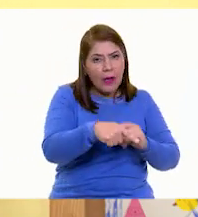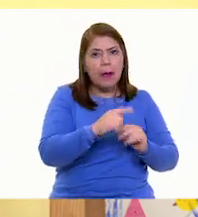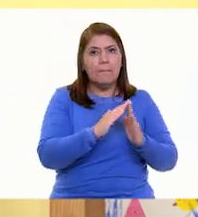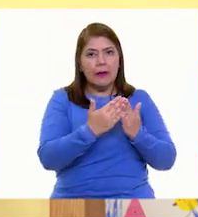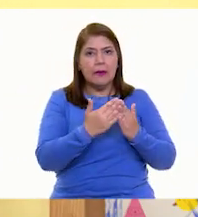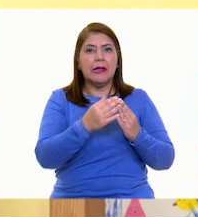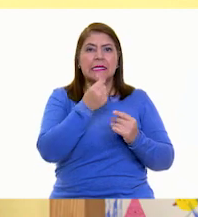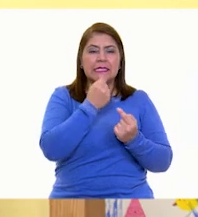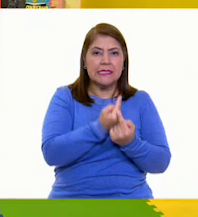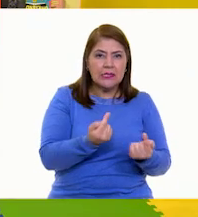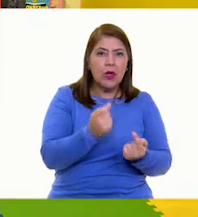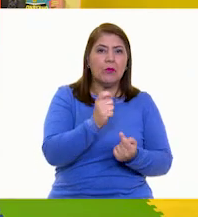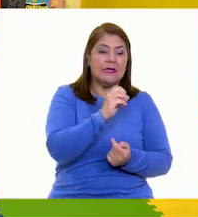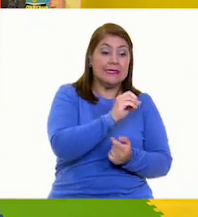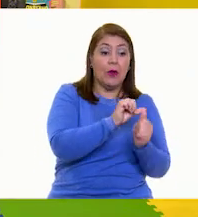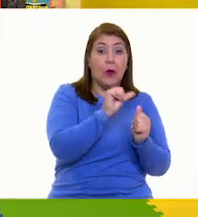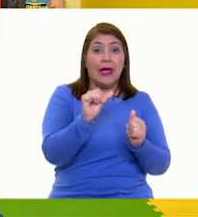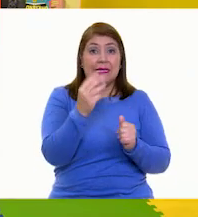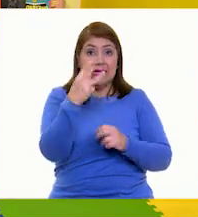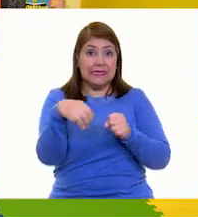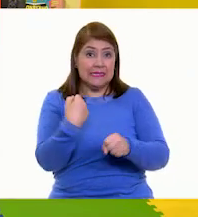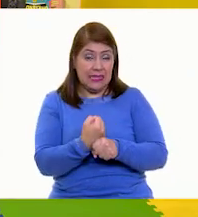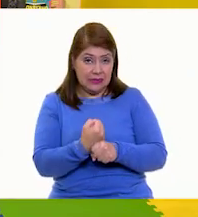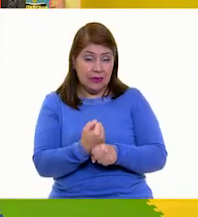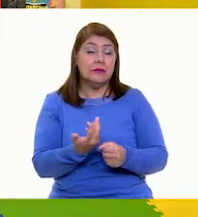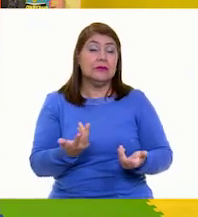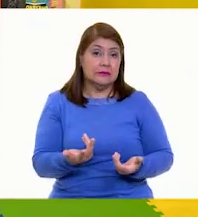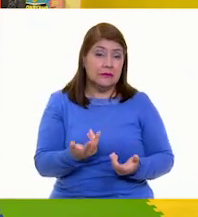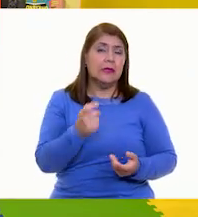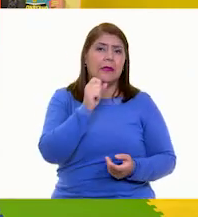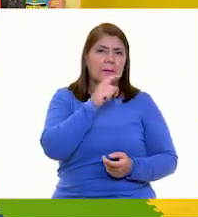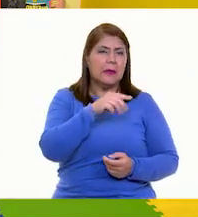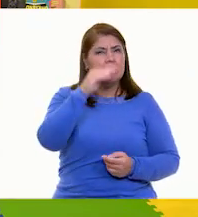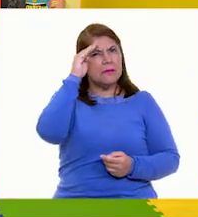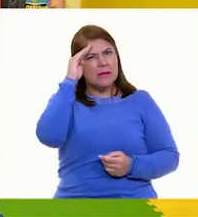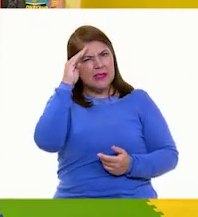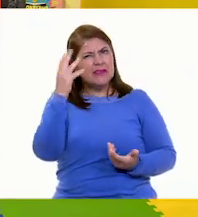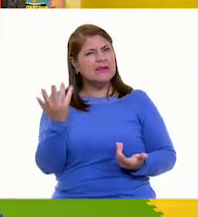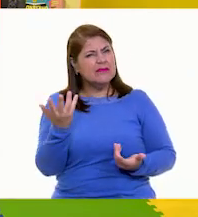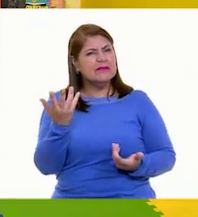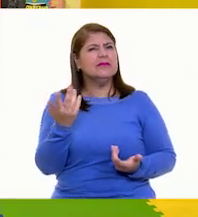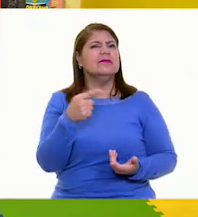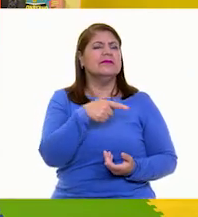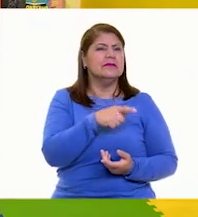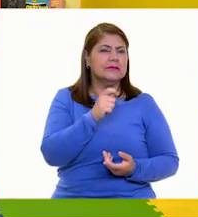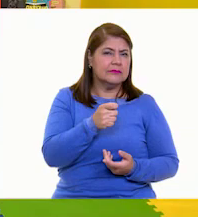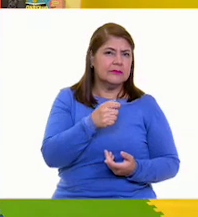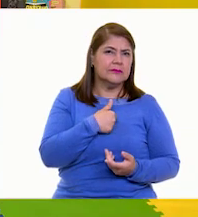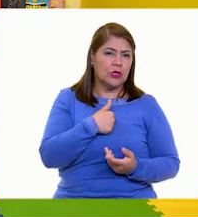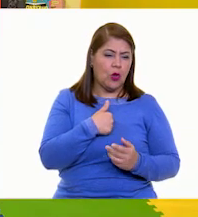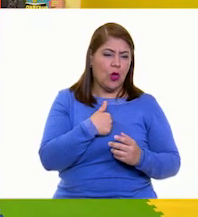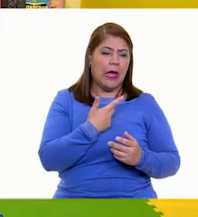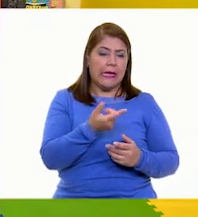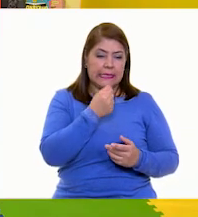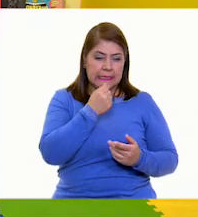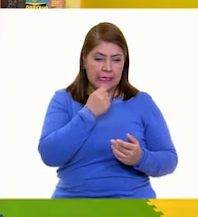de 0 a 3 años. Y no solo eso, también piensan en cómo acercarlos al contenido de los